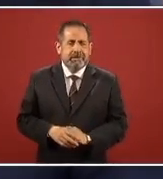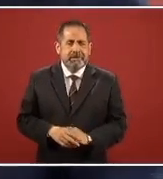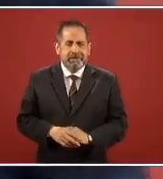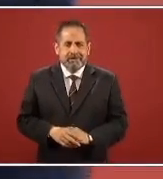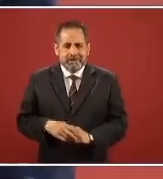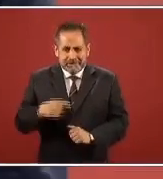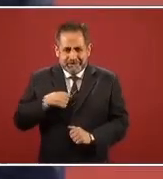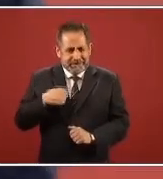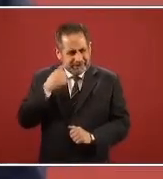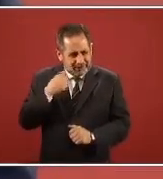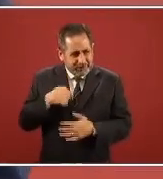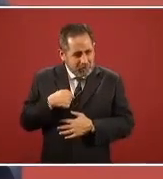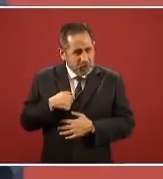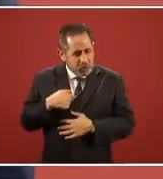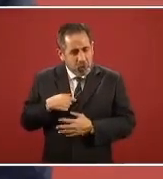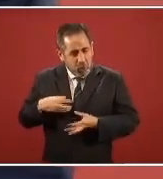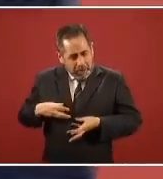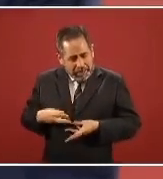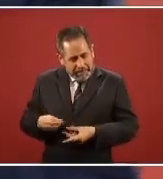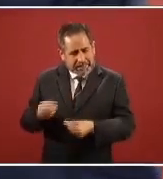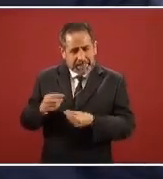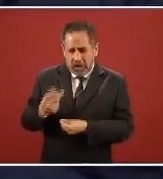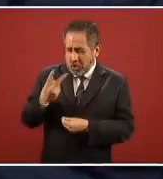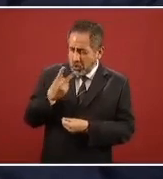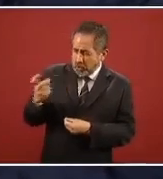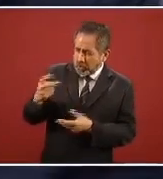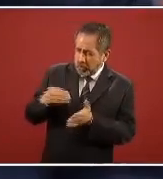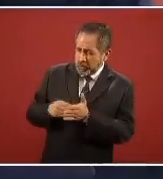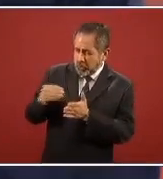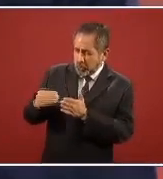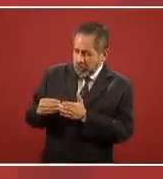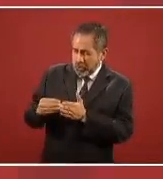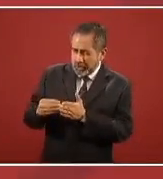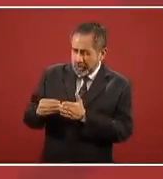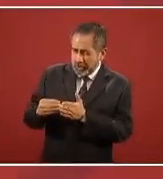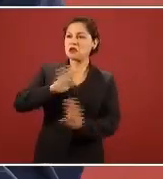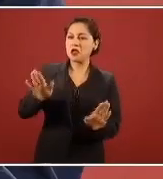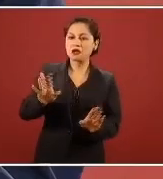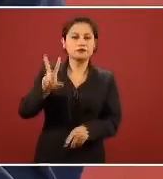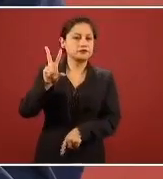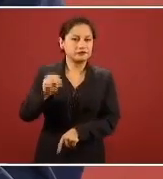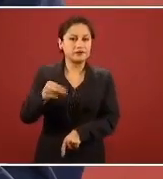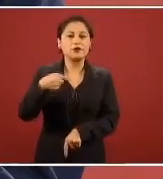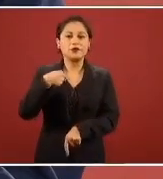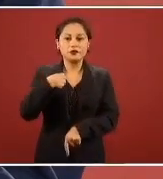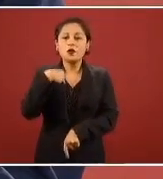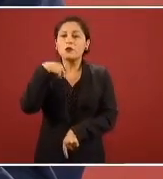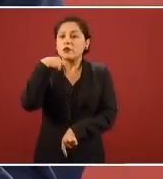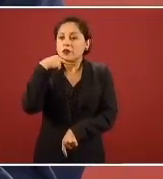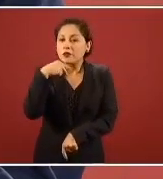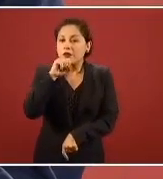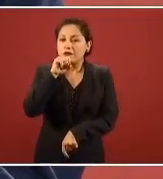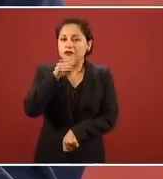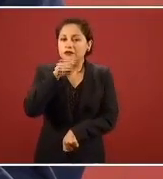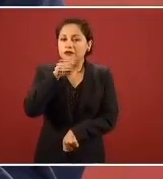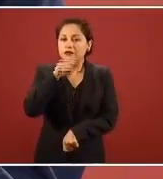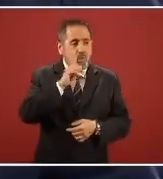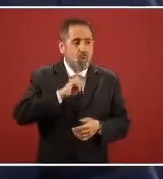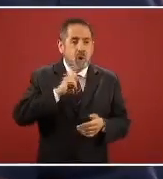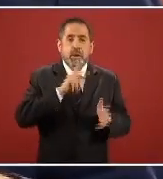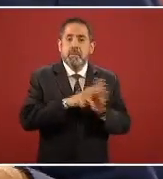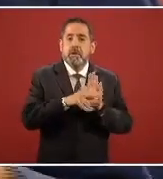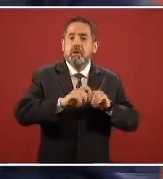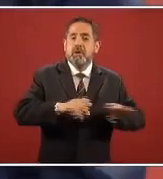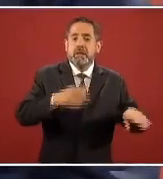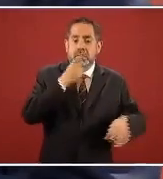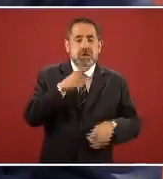que yo voy a gastar 200 millones en boletos? Do you think, oh my gosh, oh my